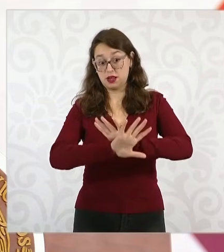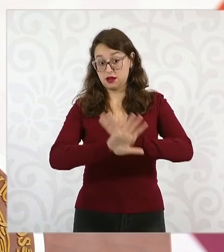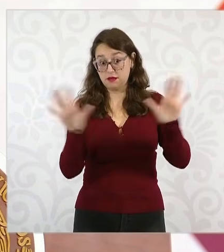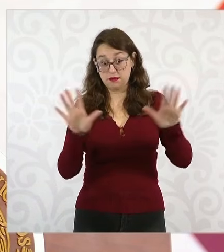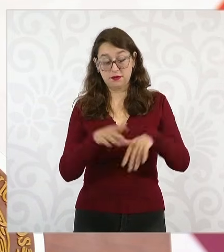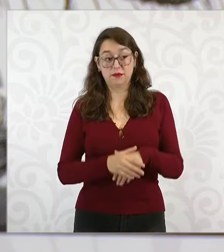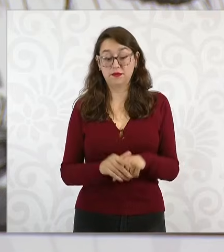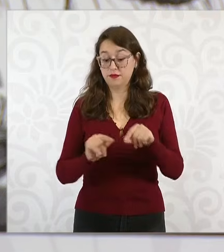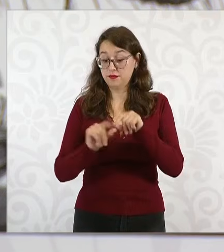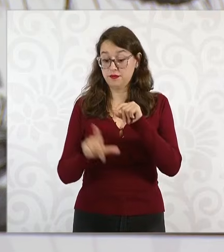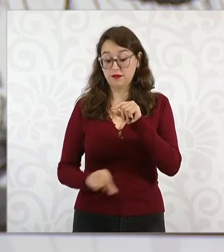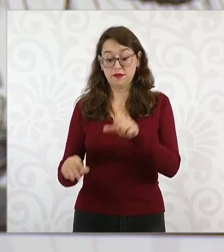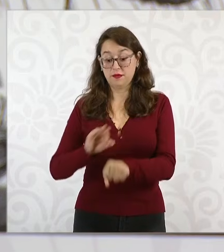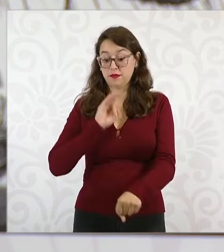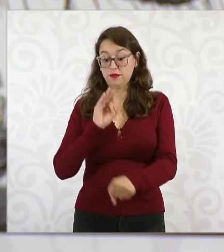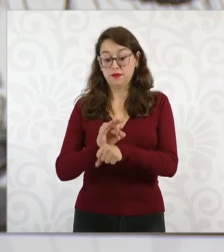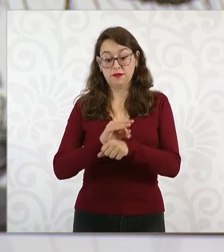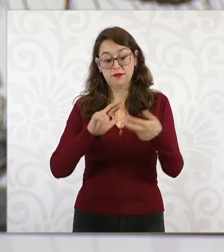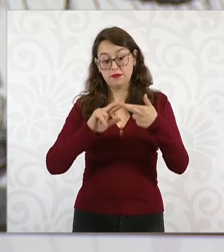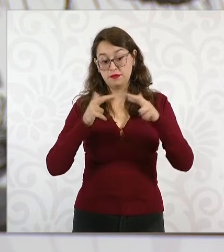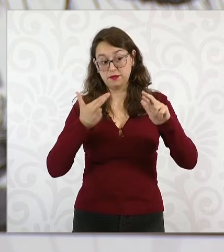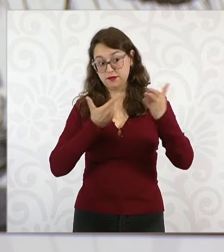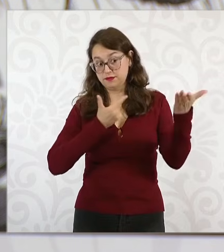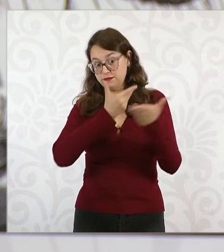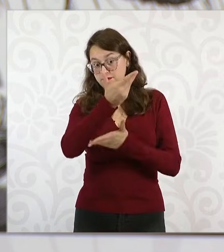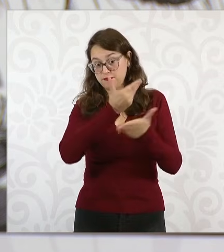México y de la relación bilateral.